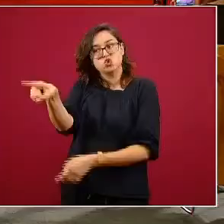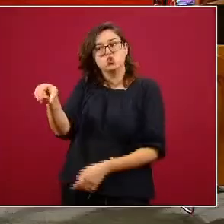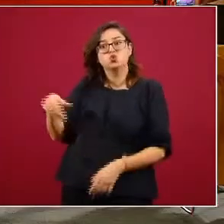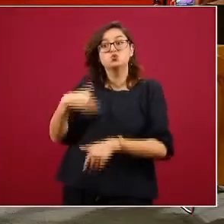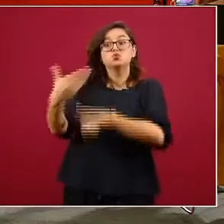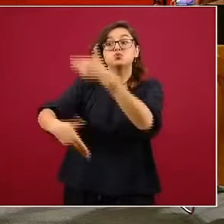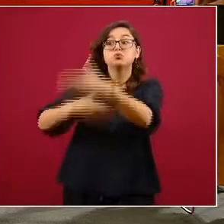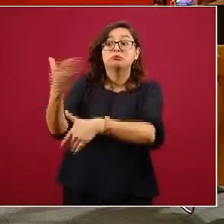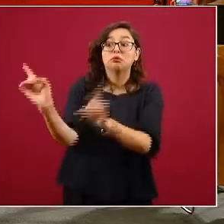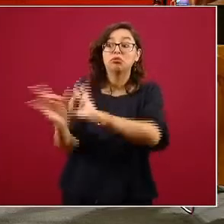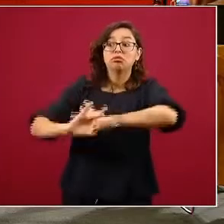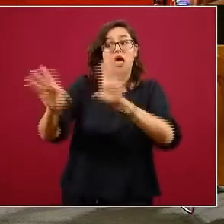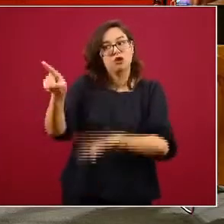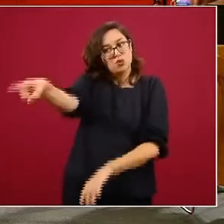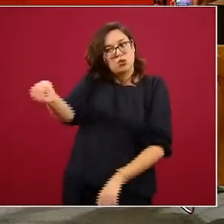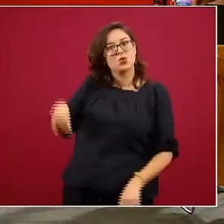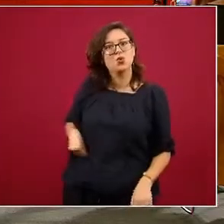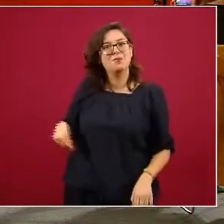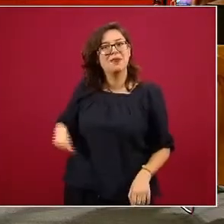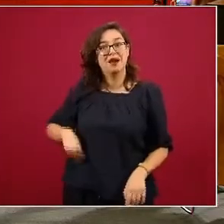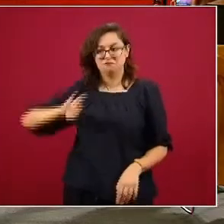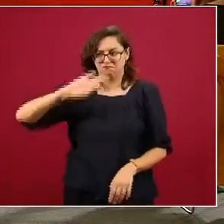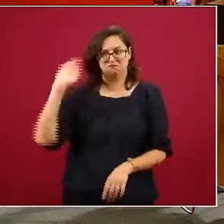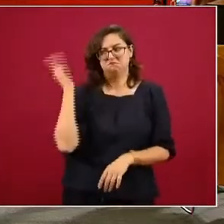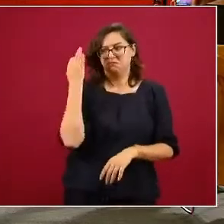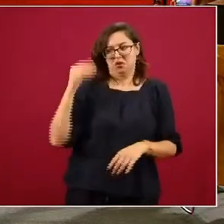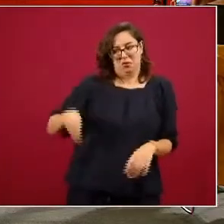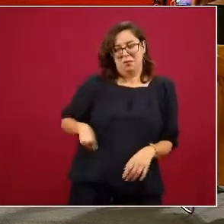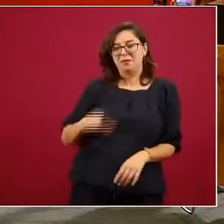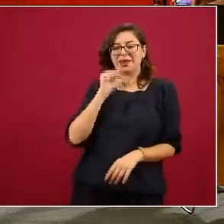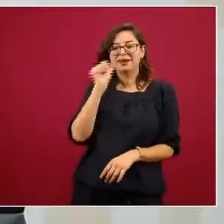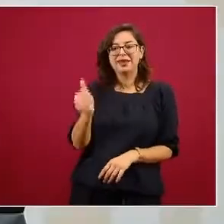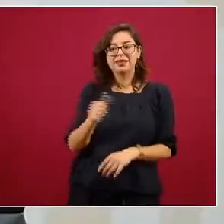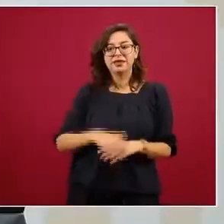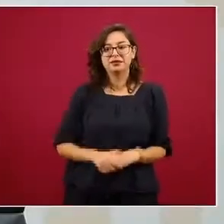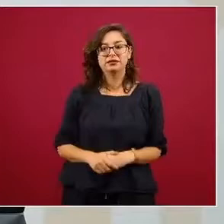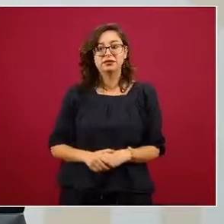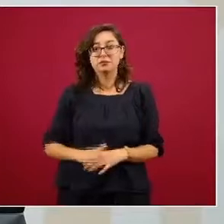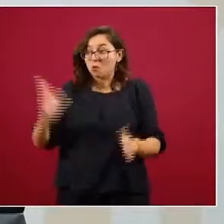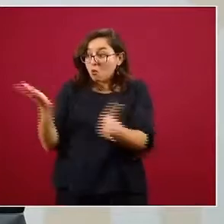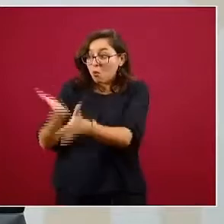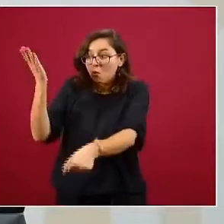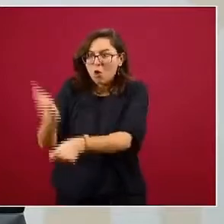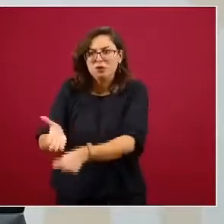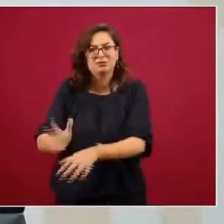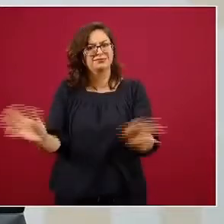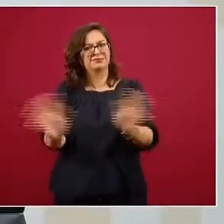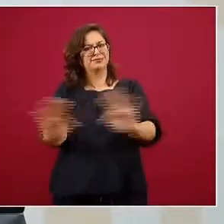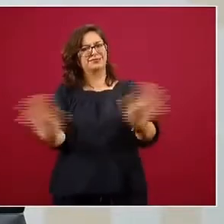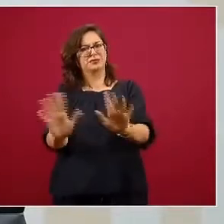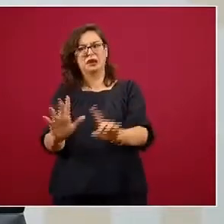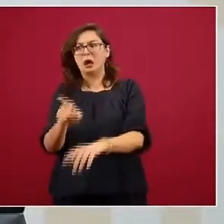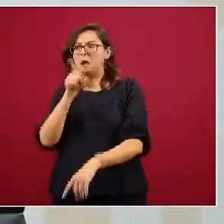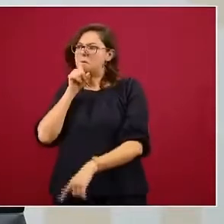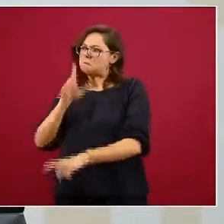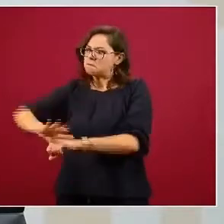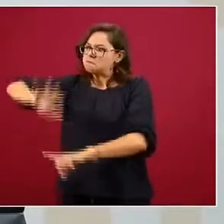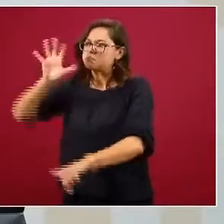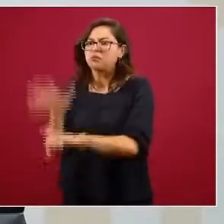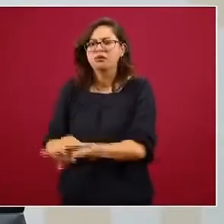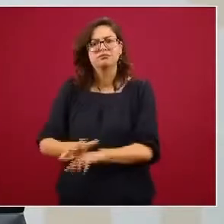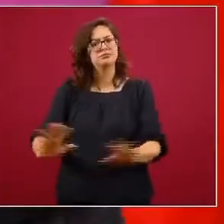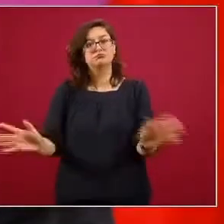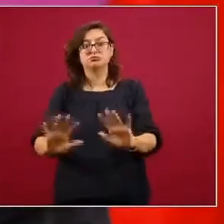es el asunto. Entonces, no es amago, es claridad, es franqueza y